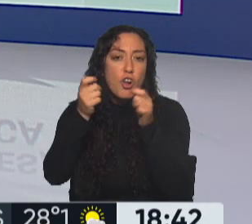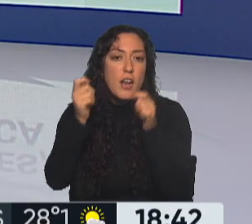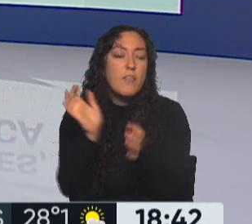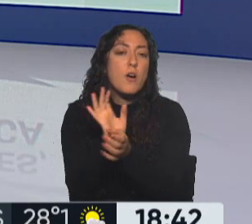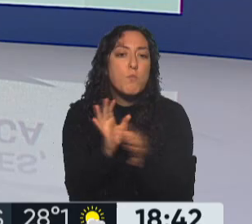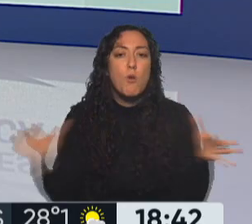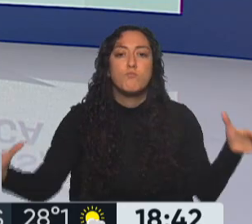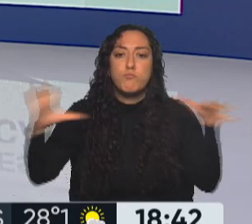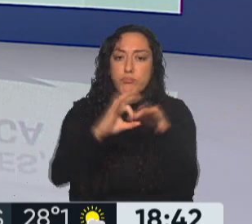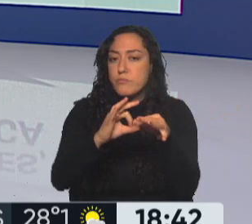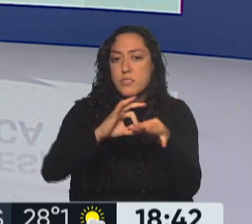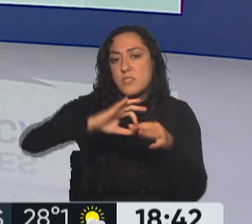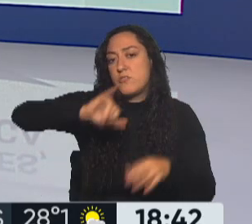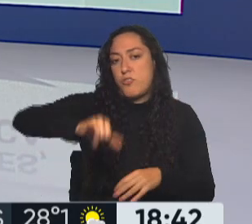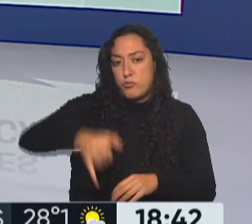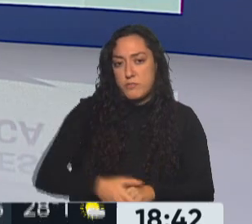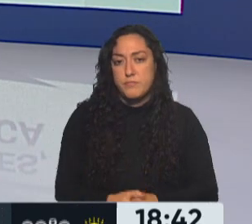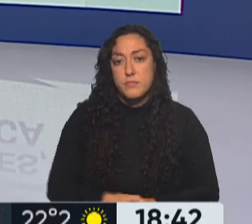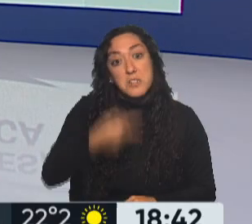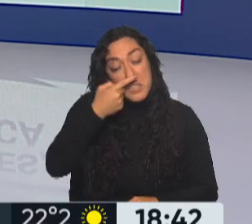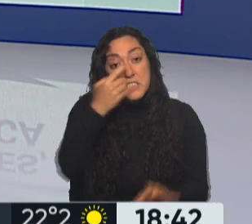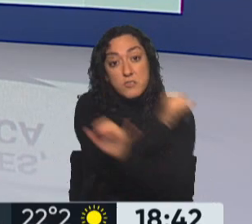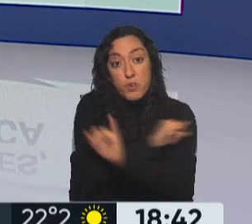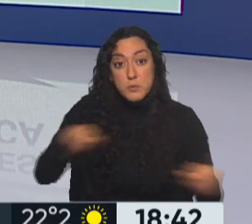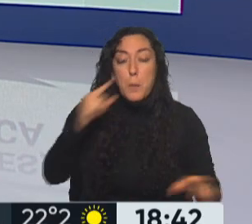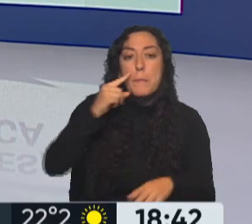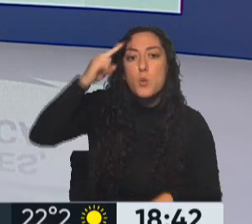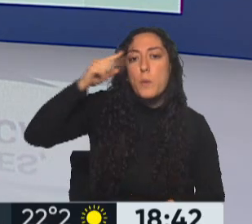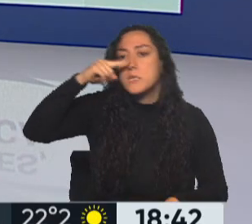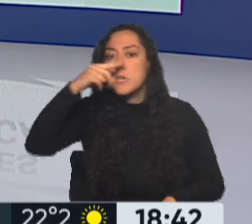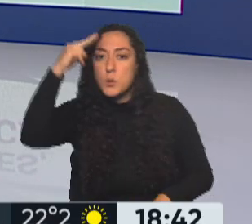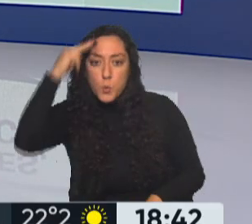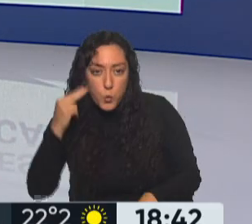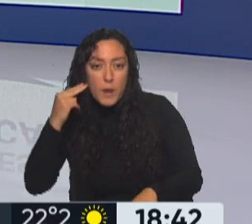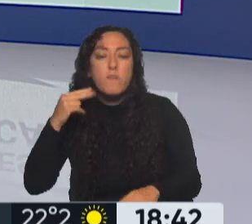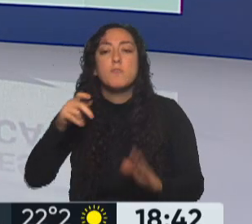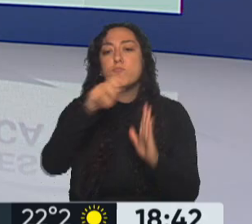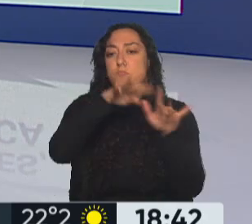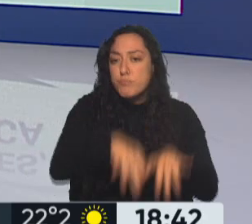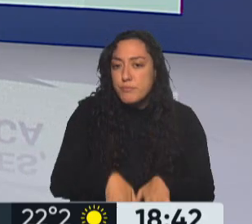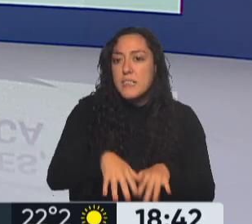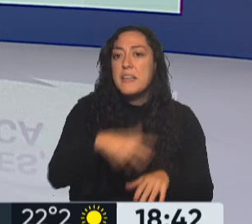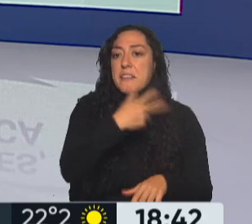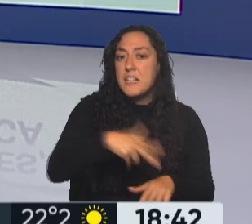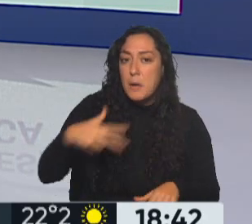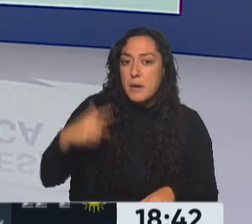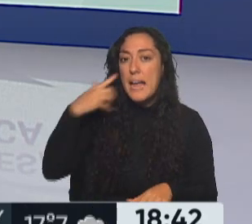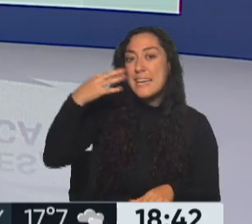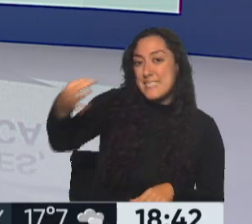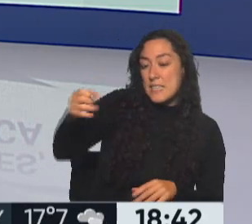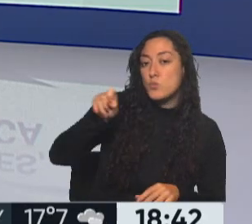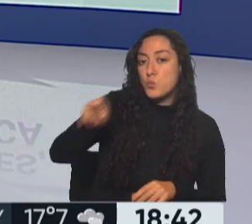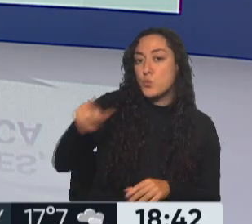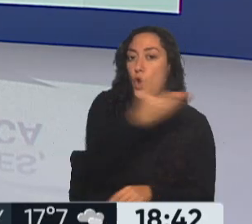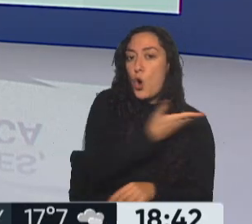colonia. Bueno, un dato interesante, en 1979, tras un referéndum, Dinamarca otorgó a la isla